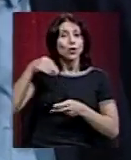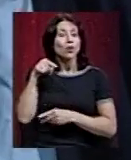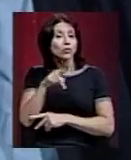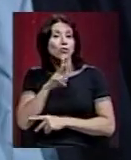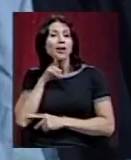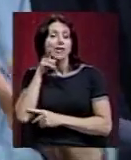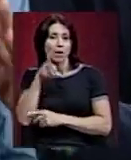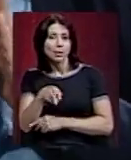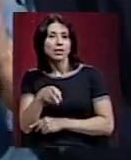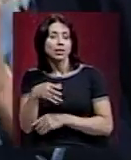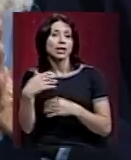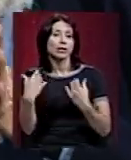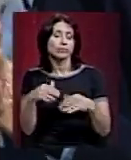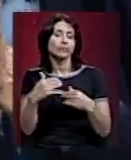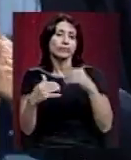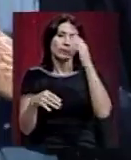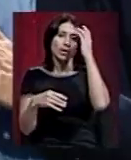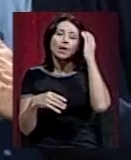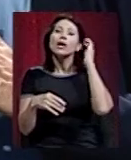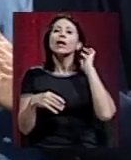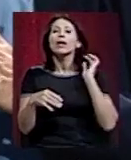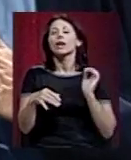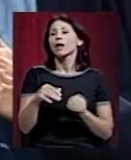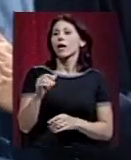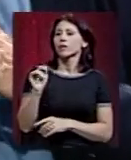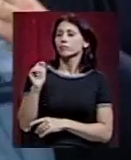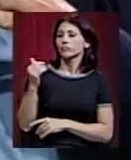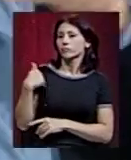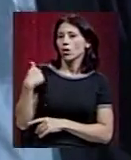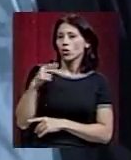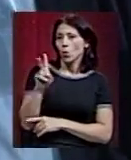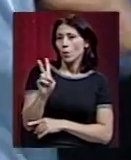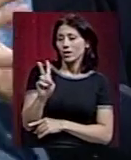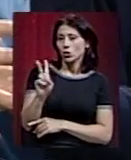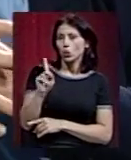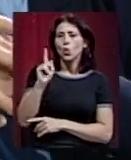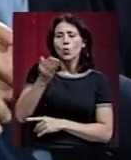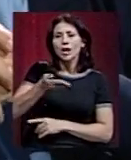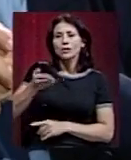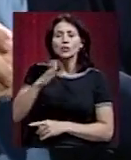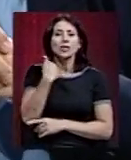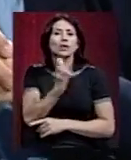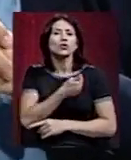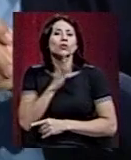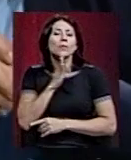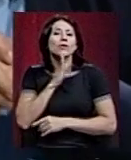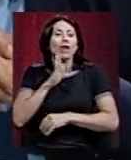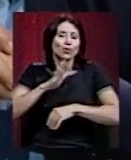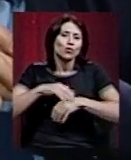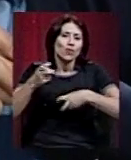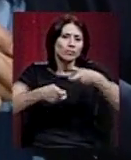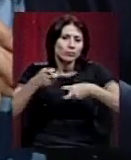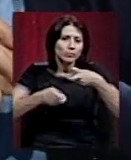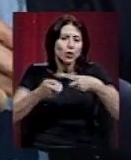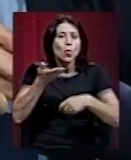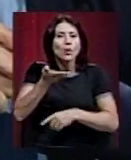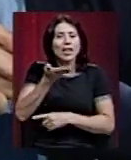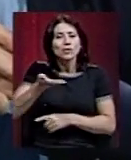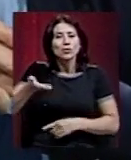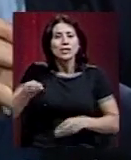hito. Don Víctor, una de las cosas, si estamos hablando de dificultades, una de las cosas más